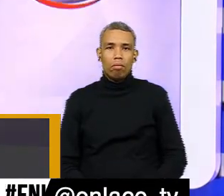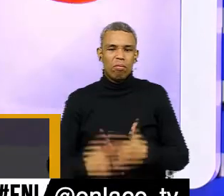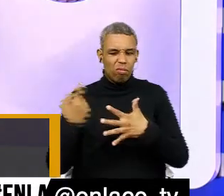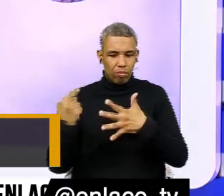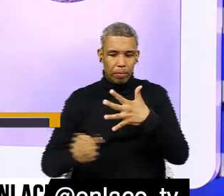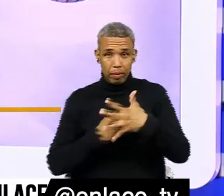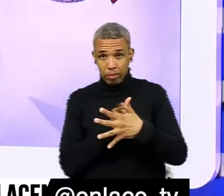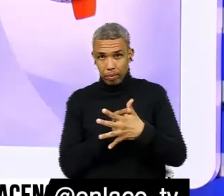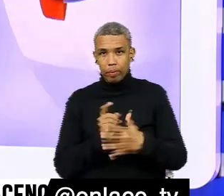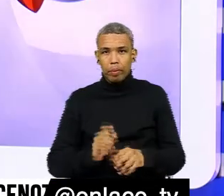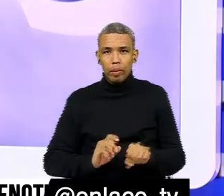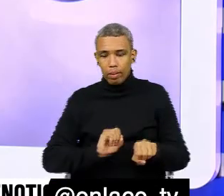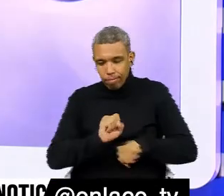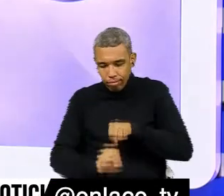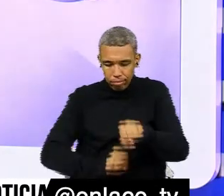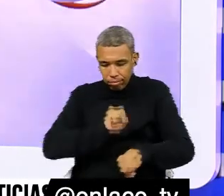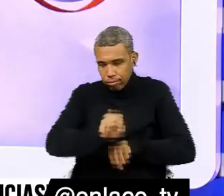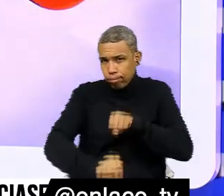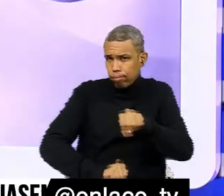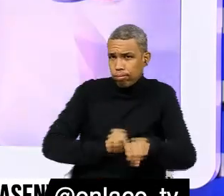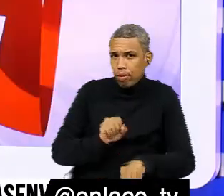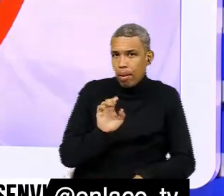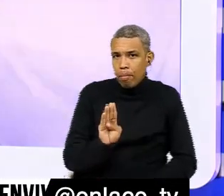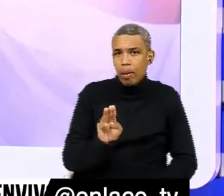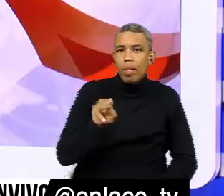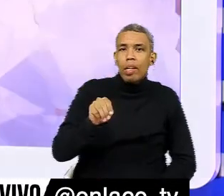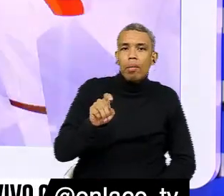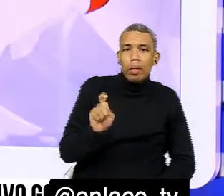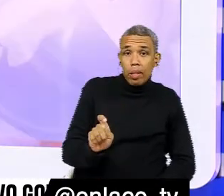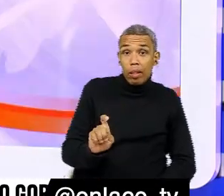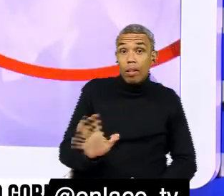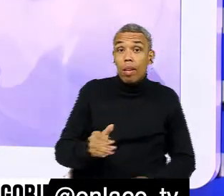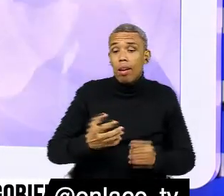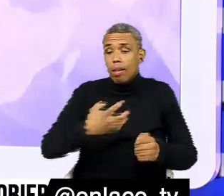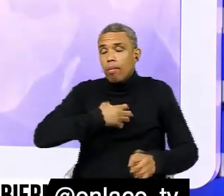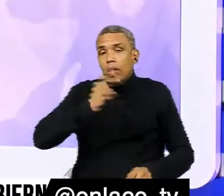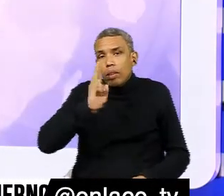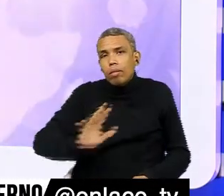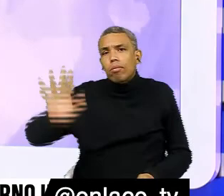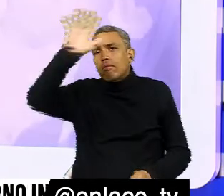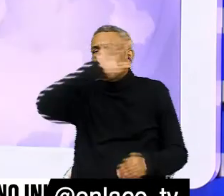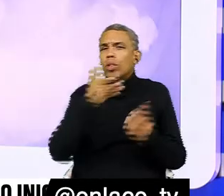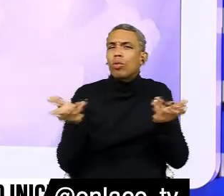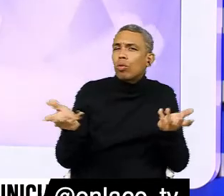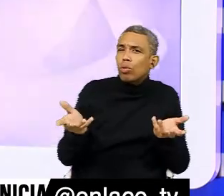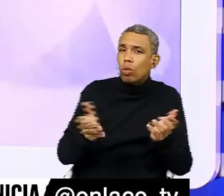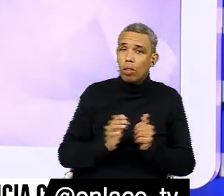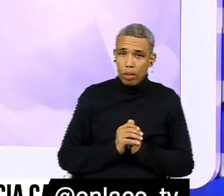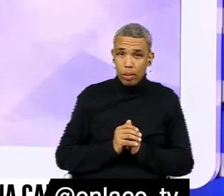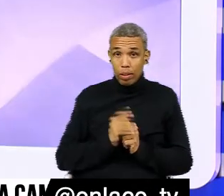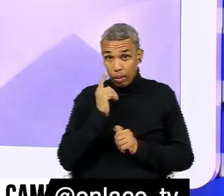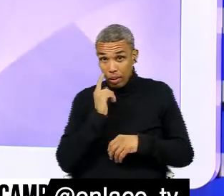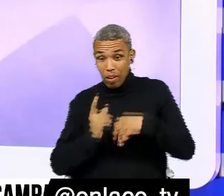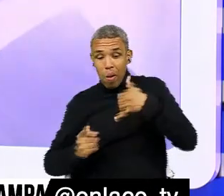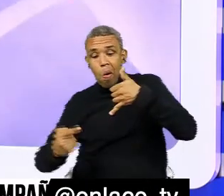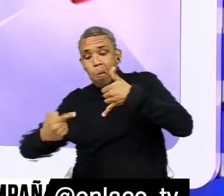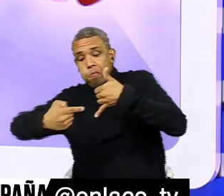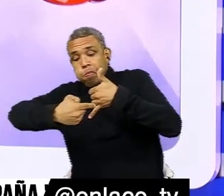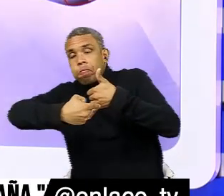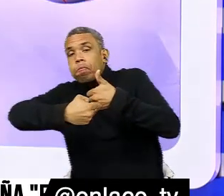ha cumplido una válida más del campeonato nacional. En esta ocasión fue en Team Bio Cauca, donde los barranqueños, los pilotos de